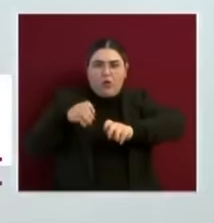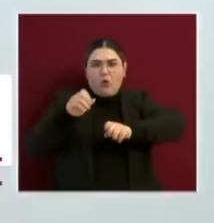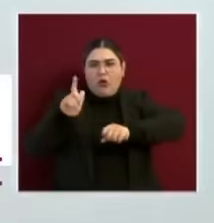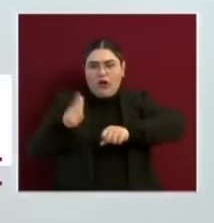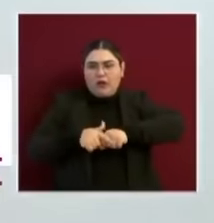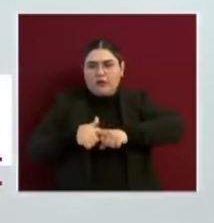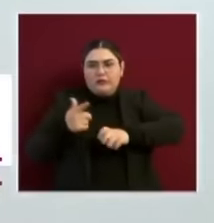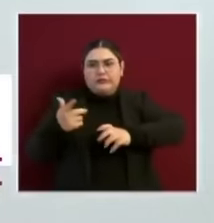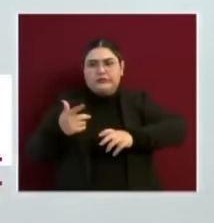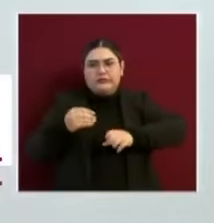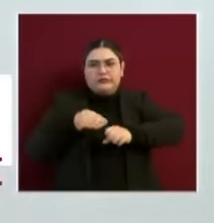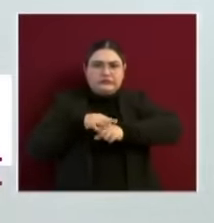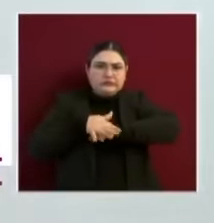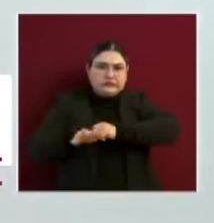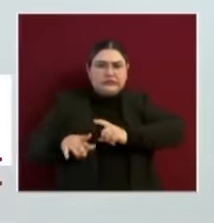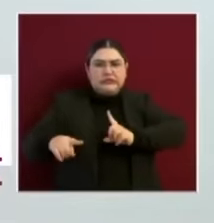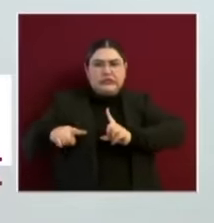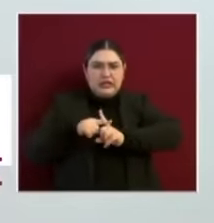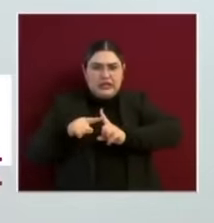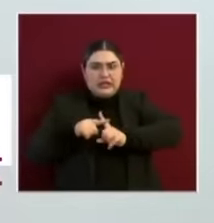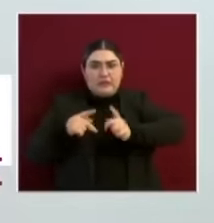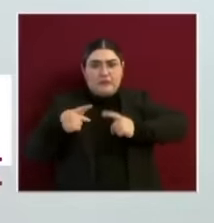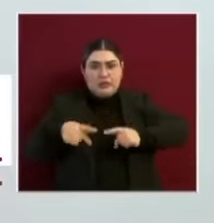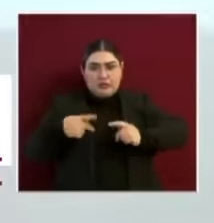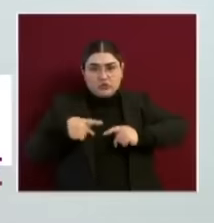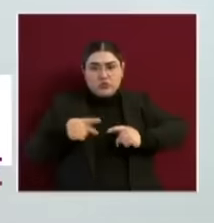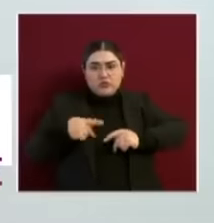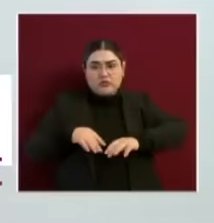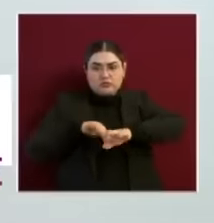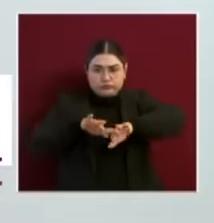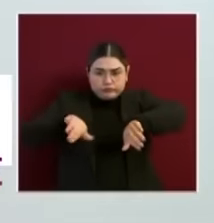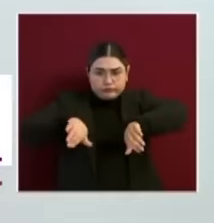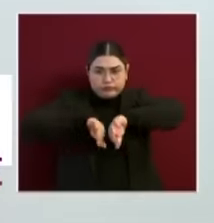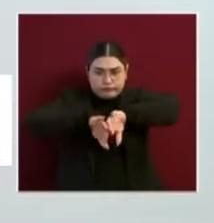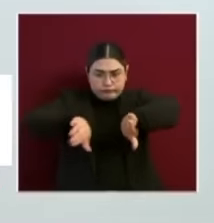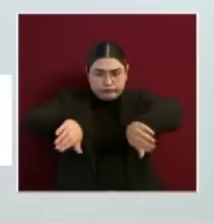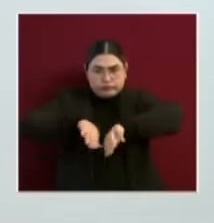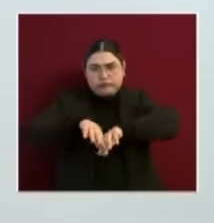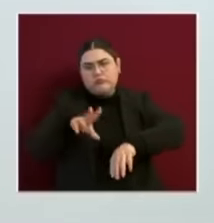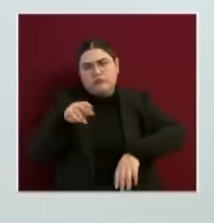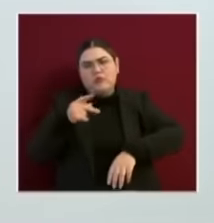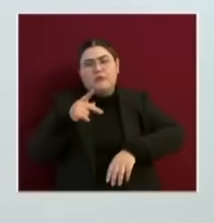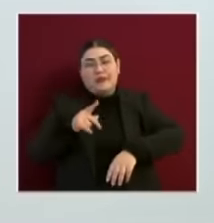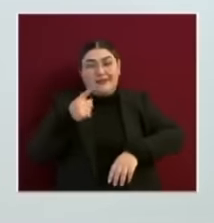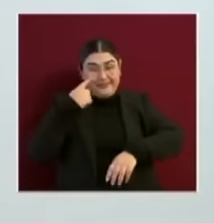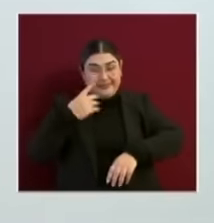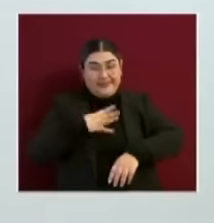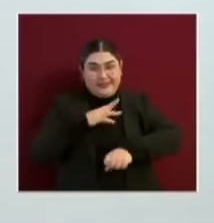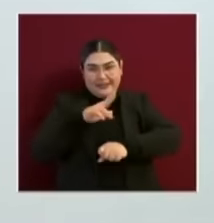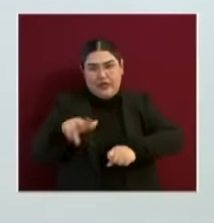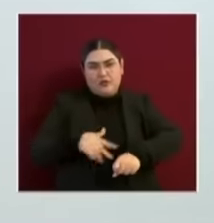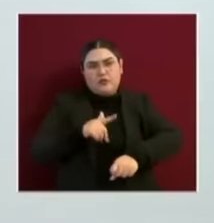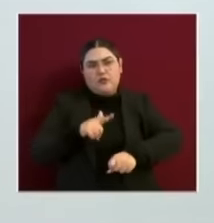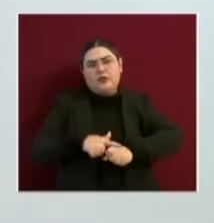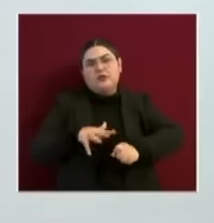flujo natural de los buzos. Pero vean ustedes cómo, decía, la